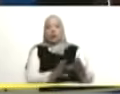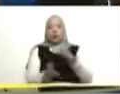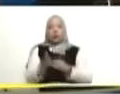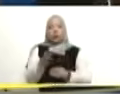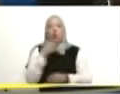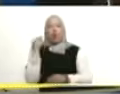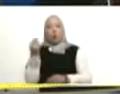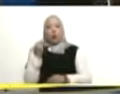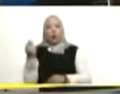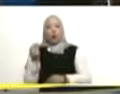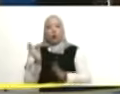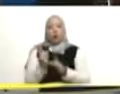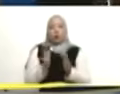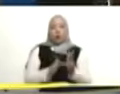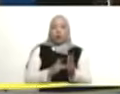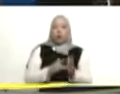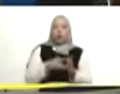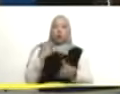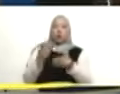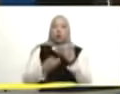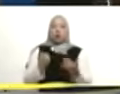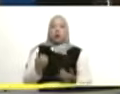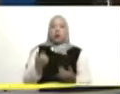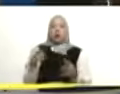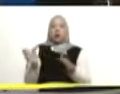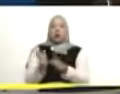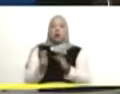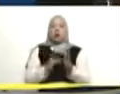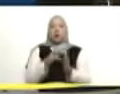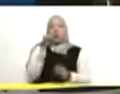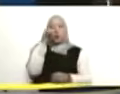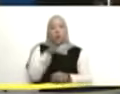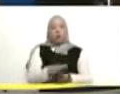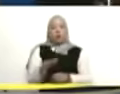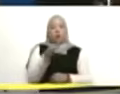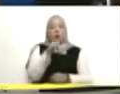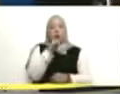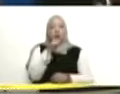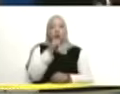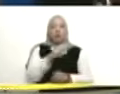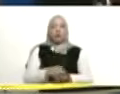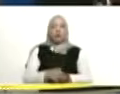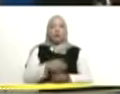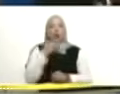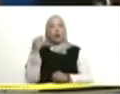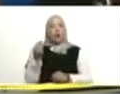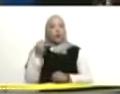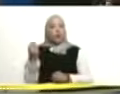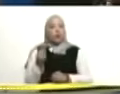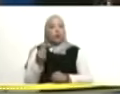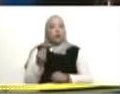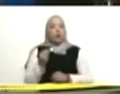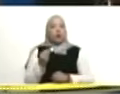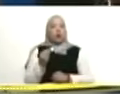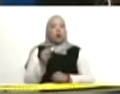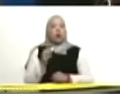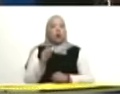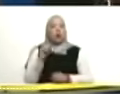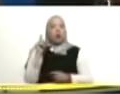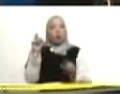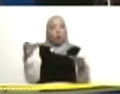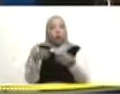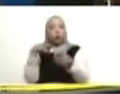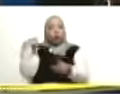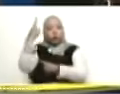vamos. Juventud del Frente Francisco de Miranda, vamos. Juventud de Fundayacucho,